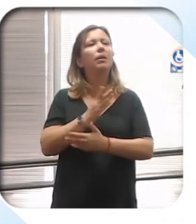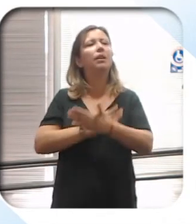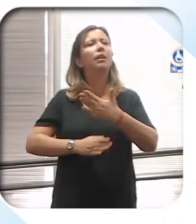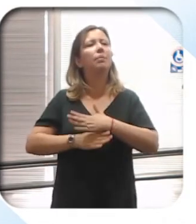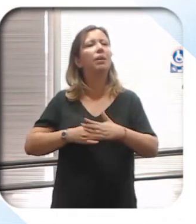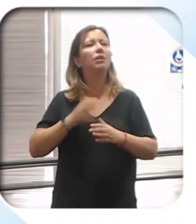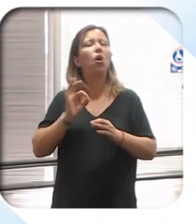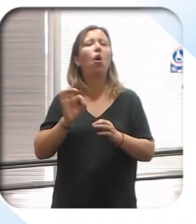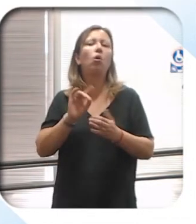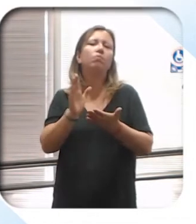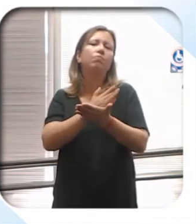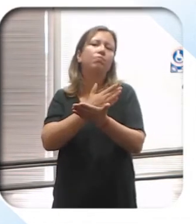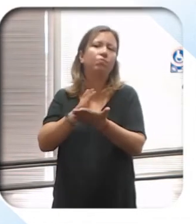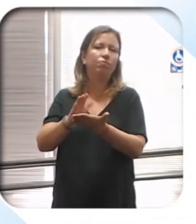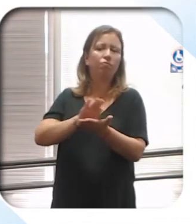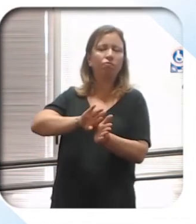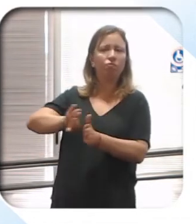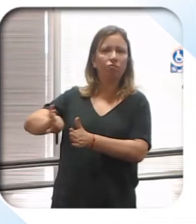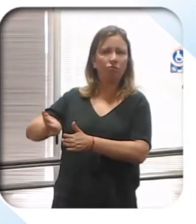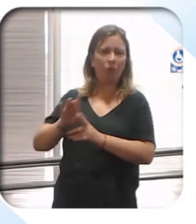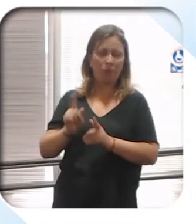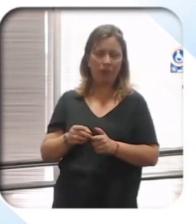Discriminación y marginación.